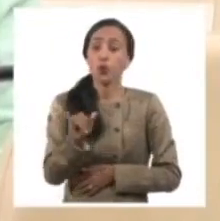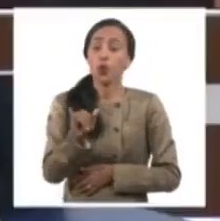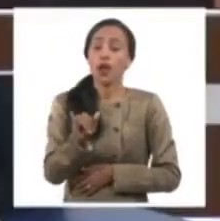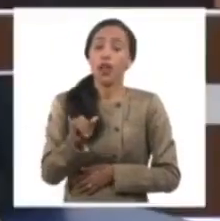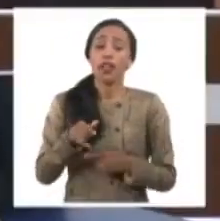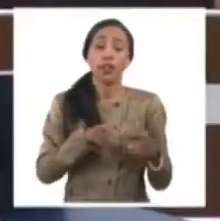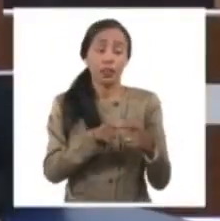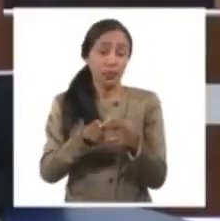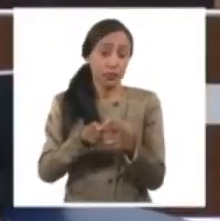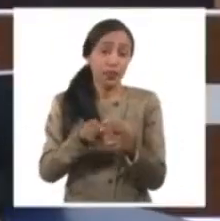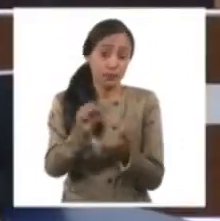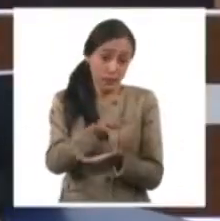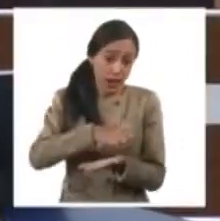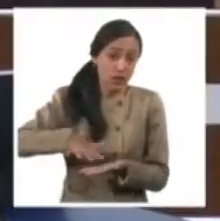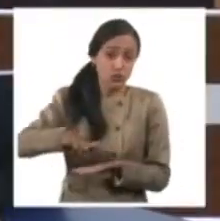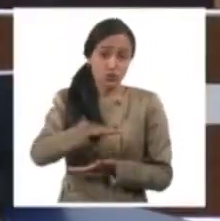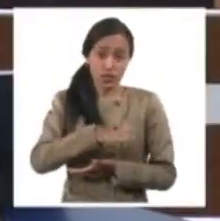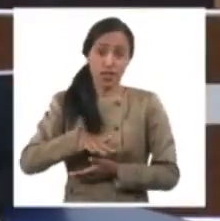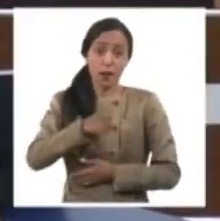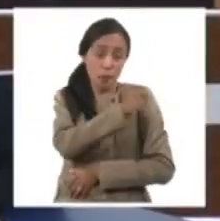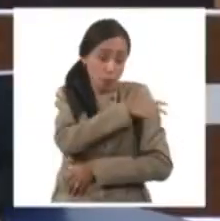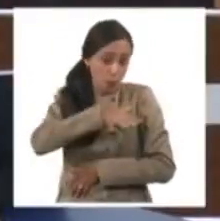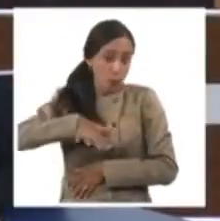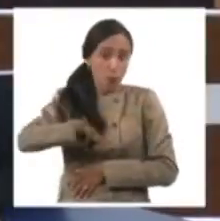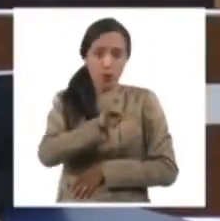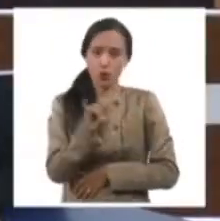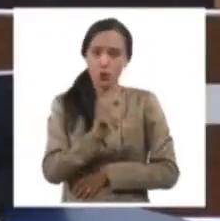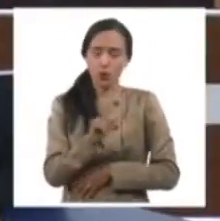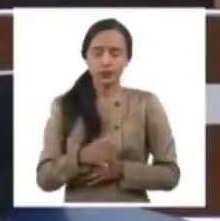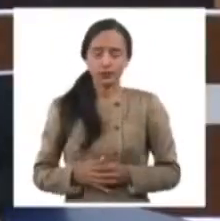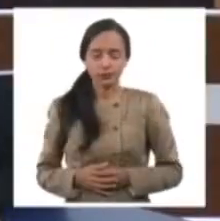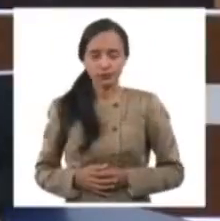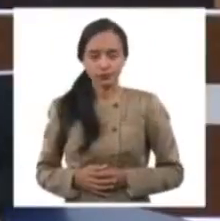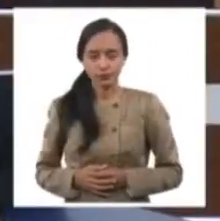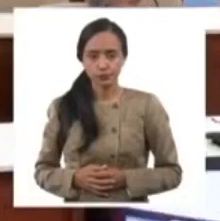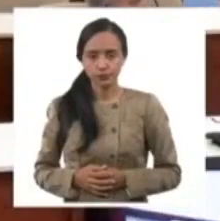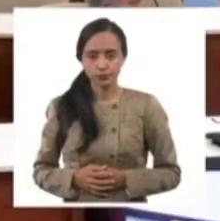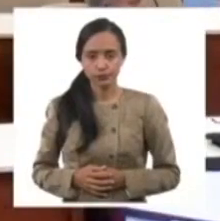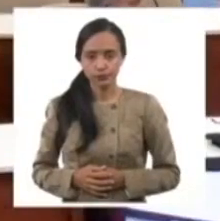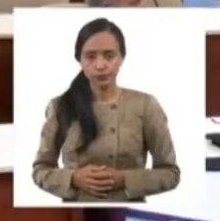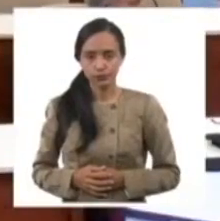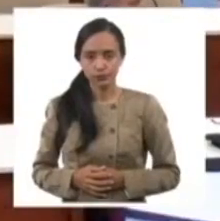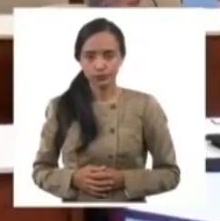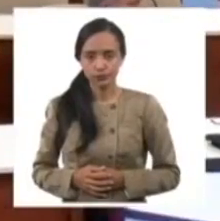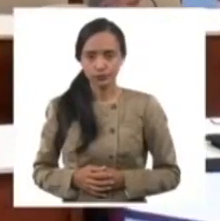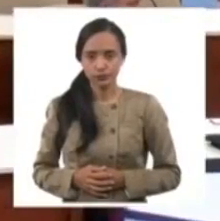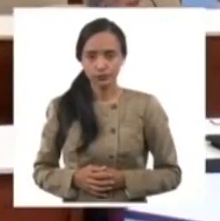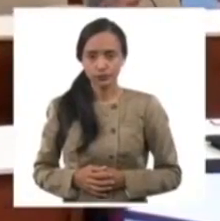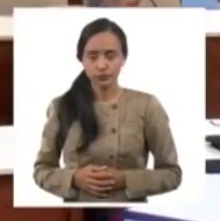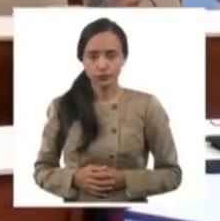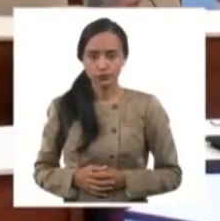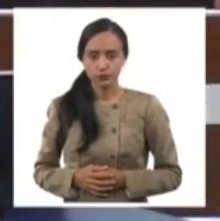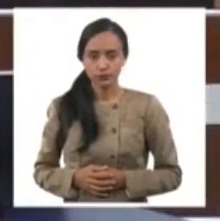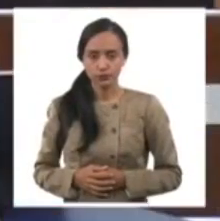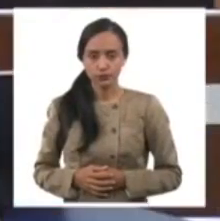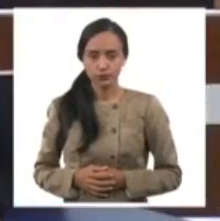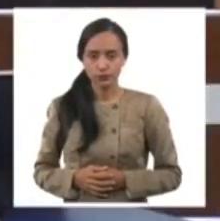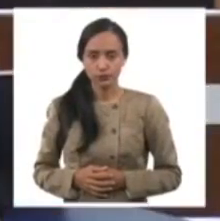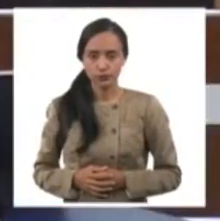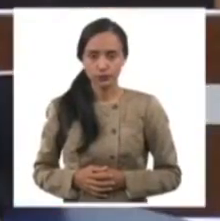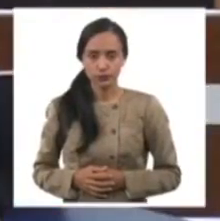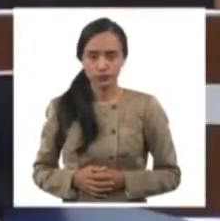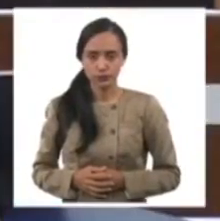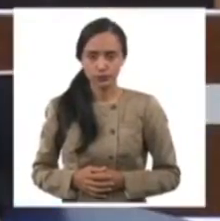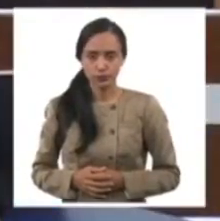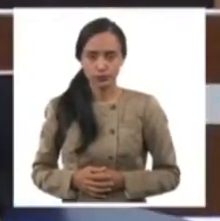sociedad civil. No se puede permitir ni tolerar el comportamiento apático